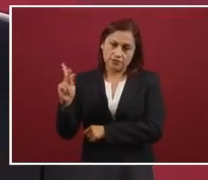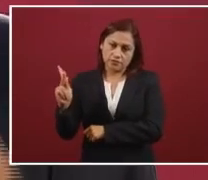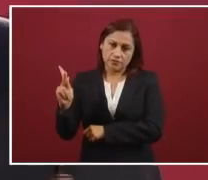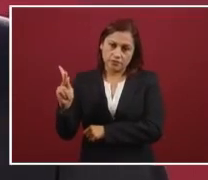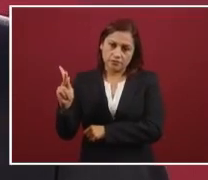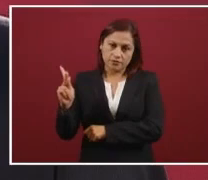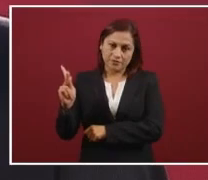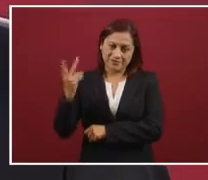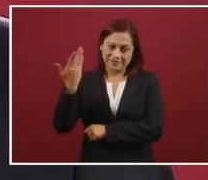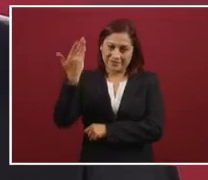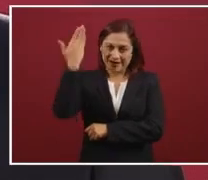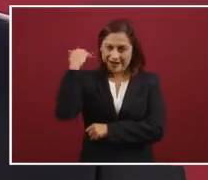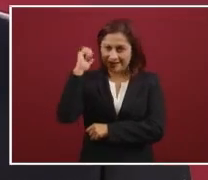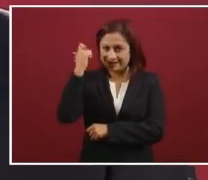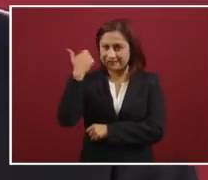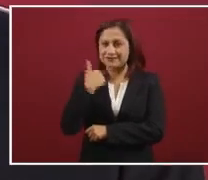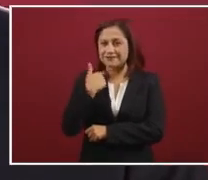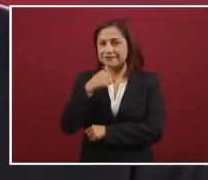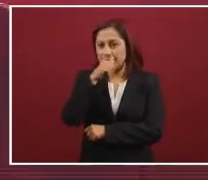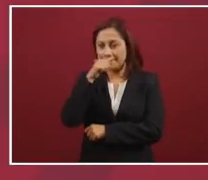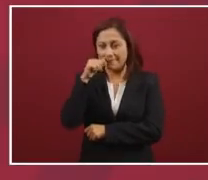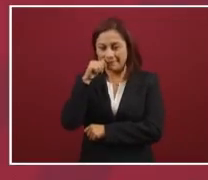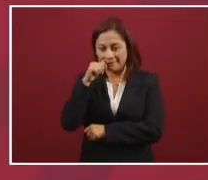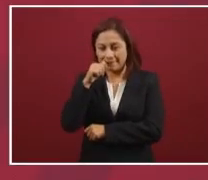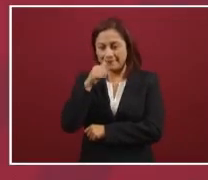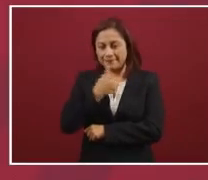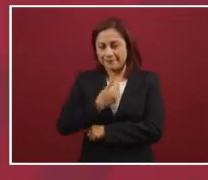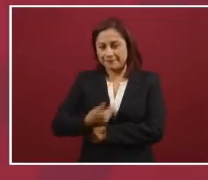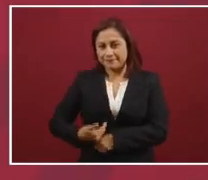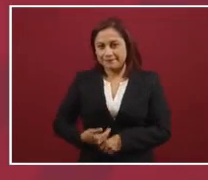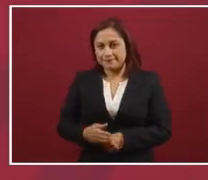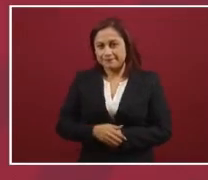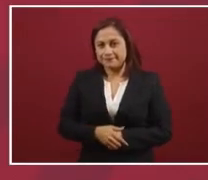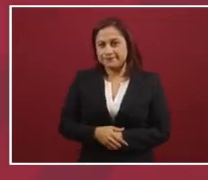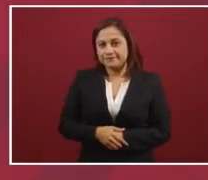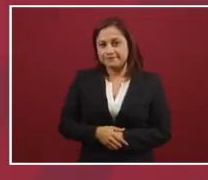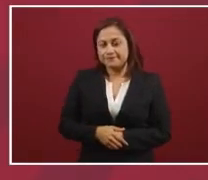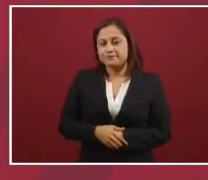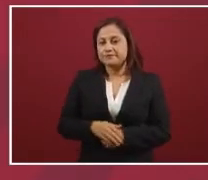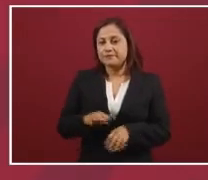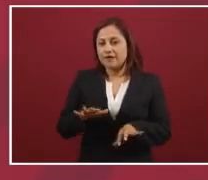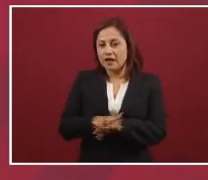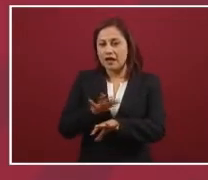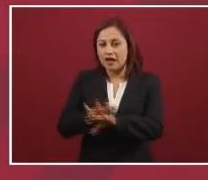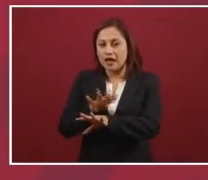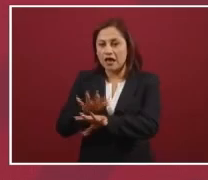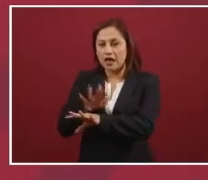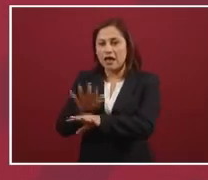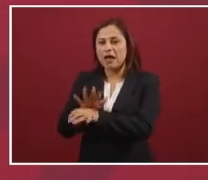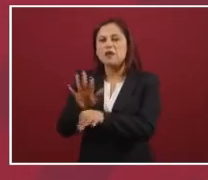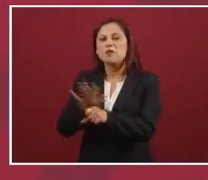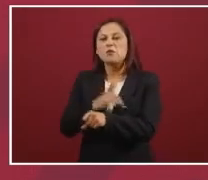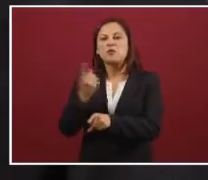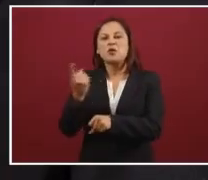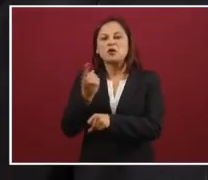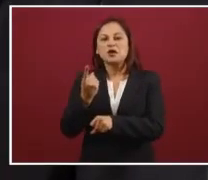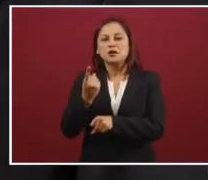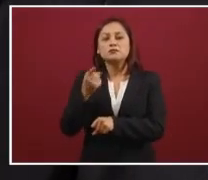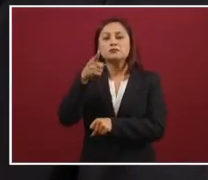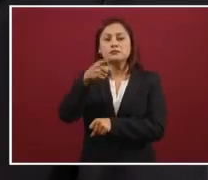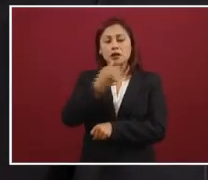Sí, porque era una transformación. De esos 14 años, él pudo gobernar